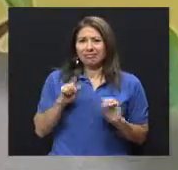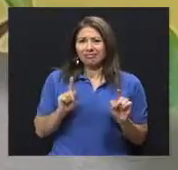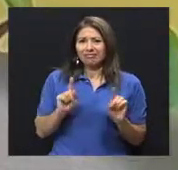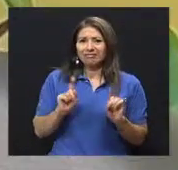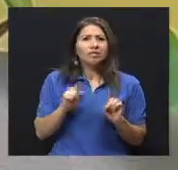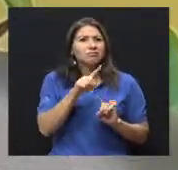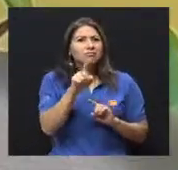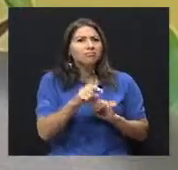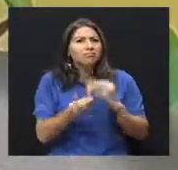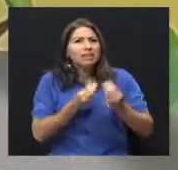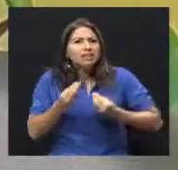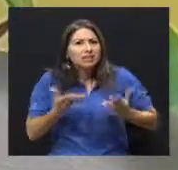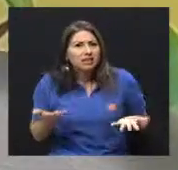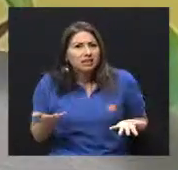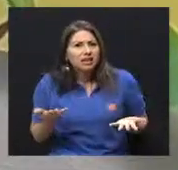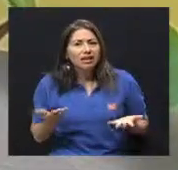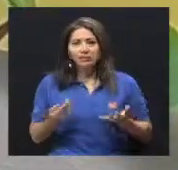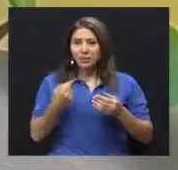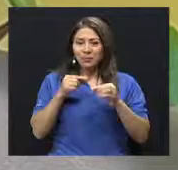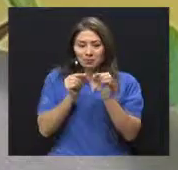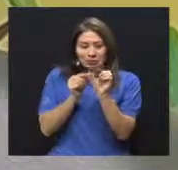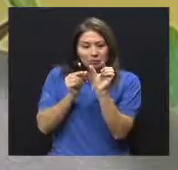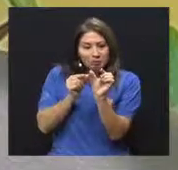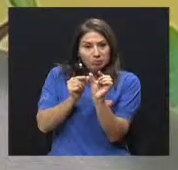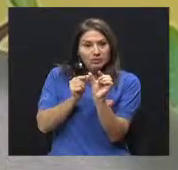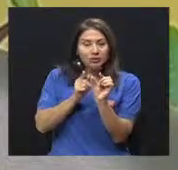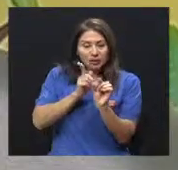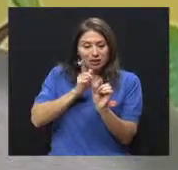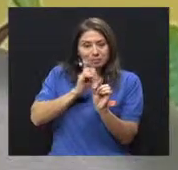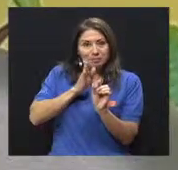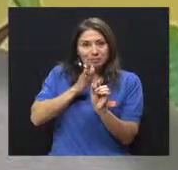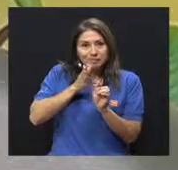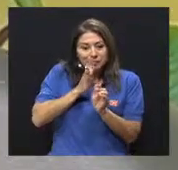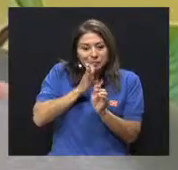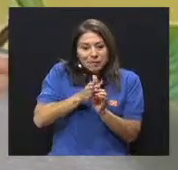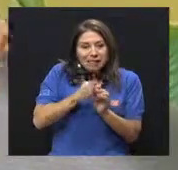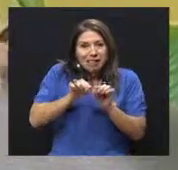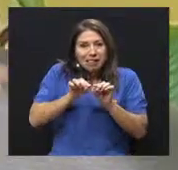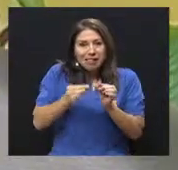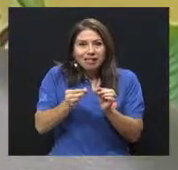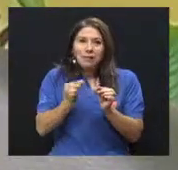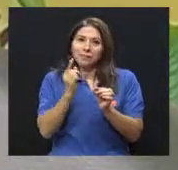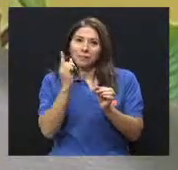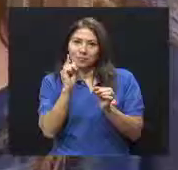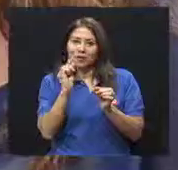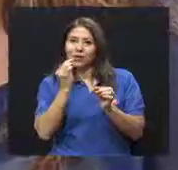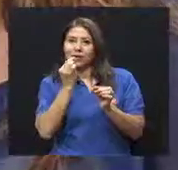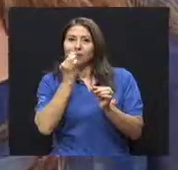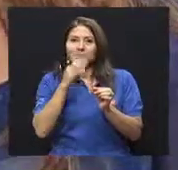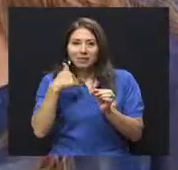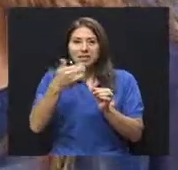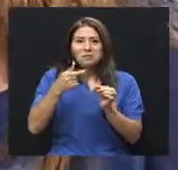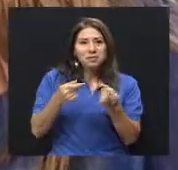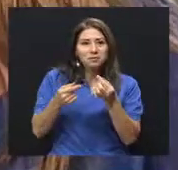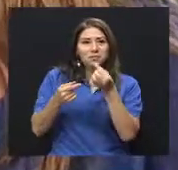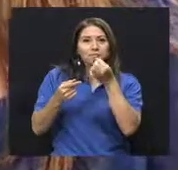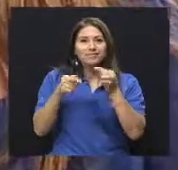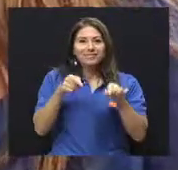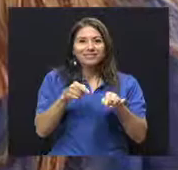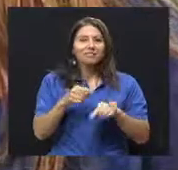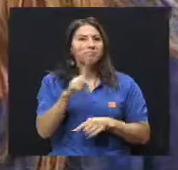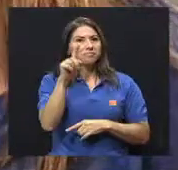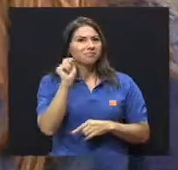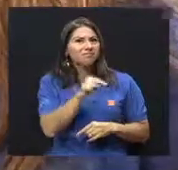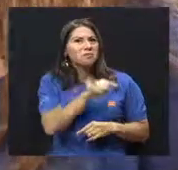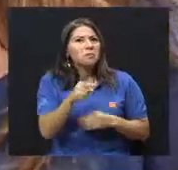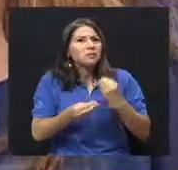qué hiciste? Lo que hice fue que la partí a la mitad, entonces me iba a tragar un pedacito por pedacito. ¿Y vos, Derek?